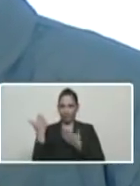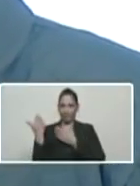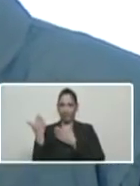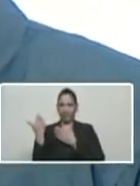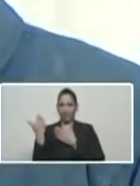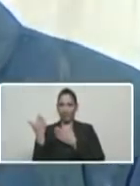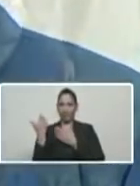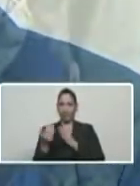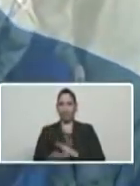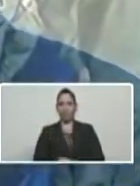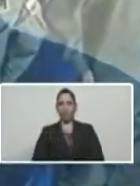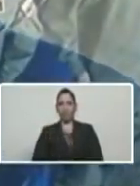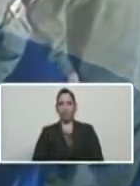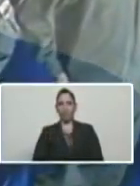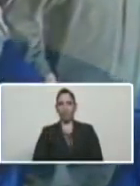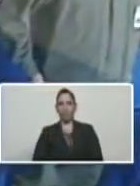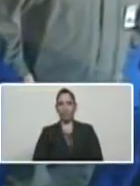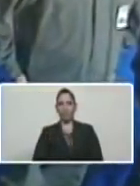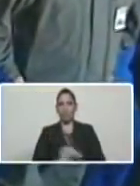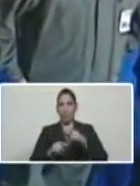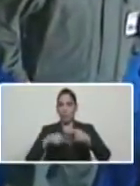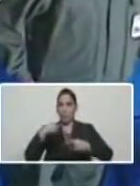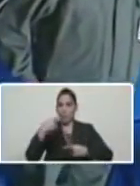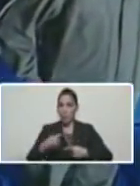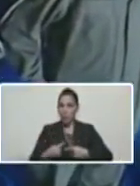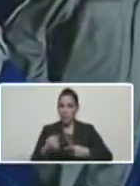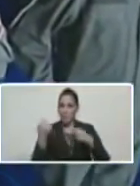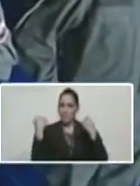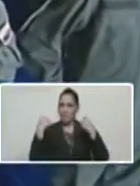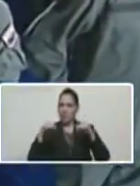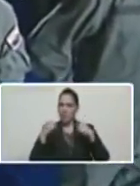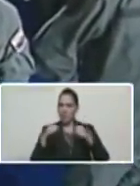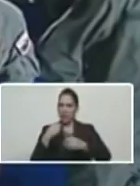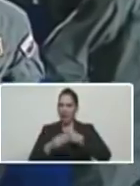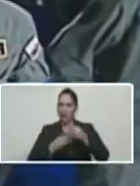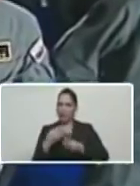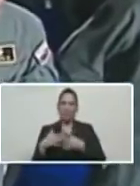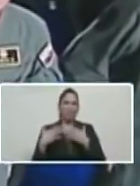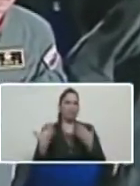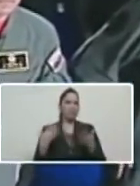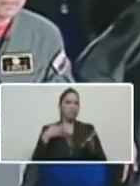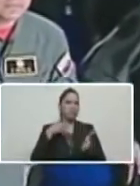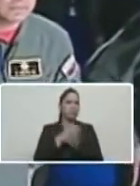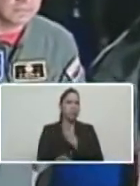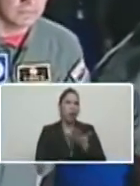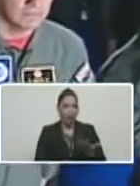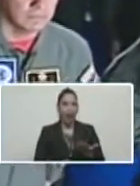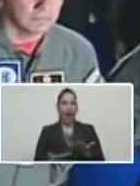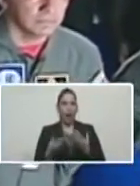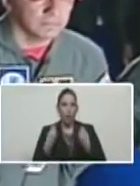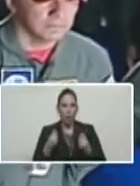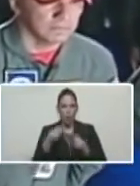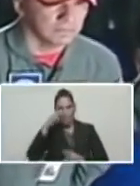y luego pasa a la práctica, a la acción militar.